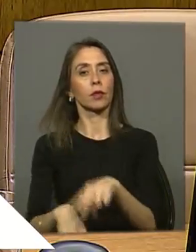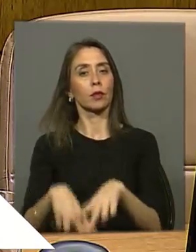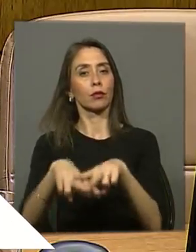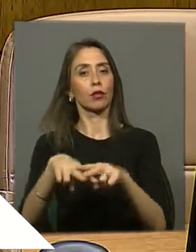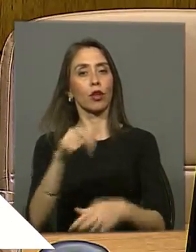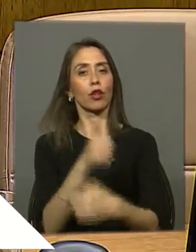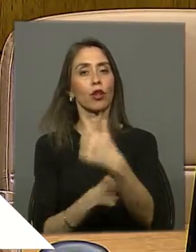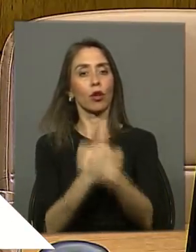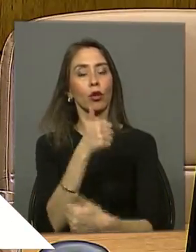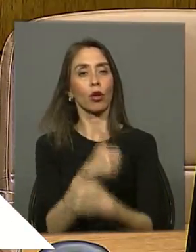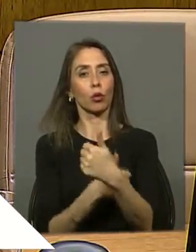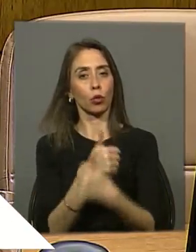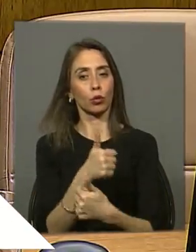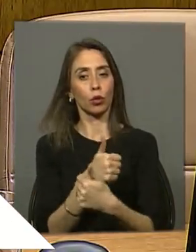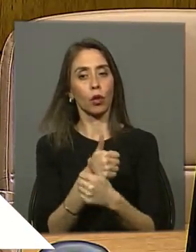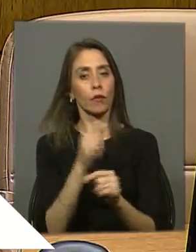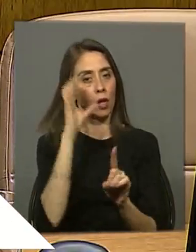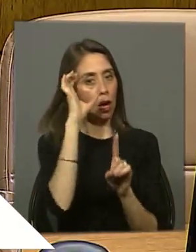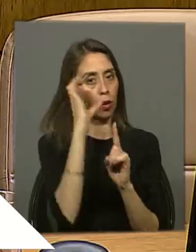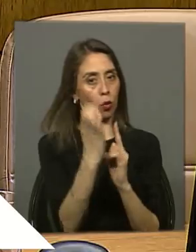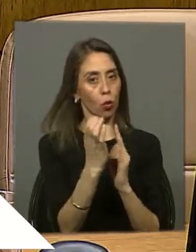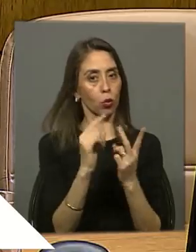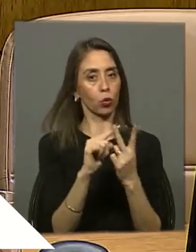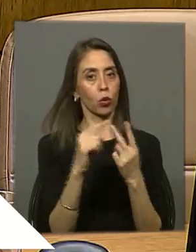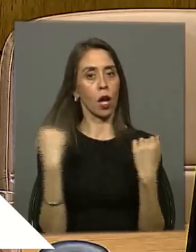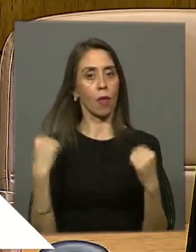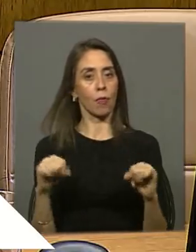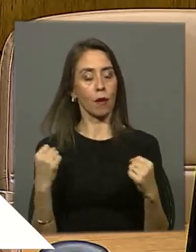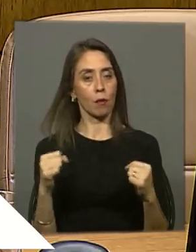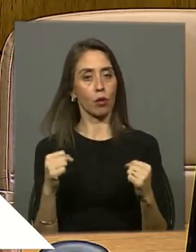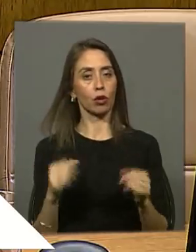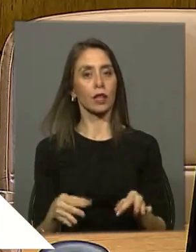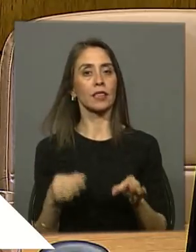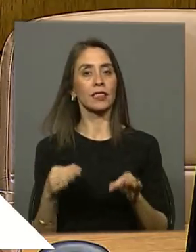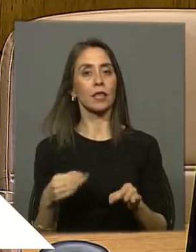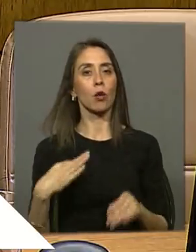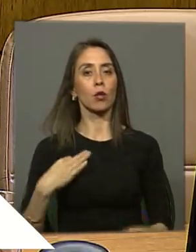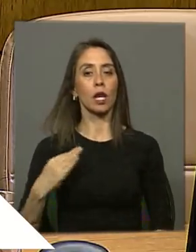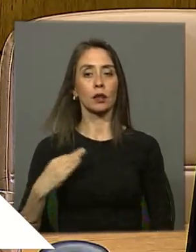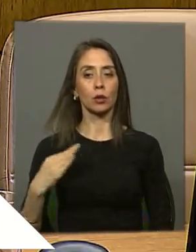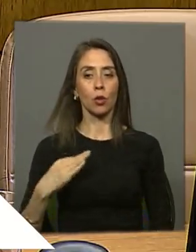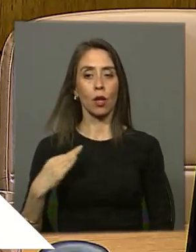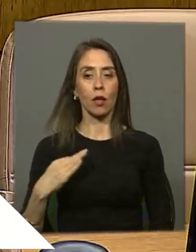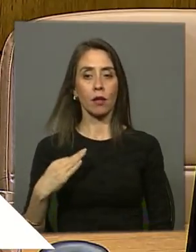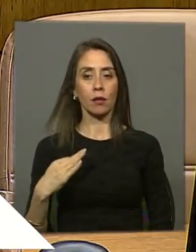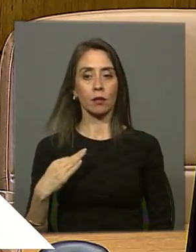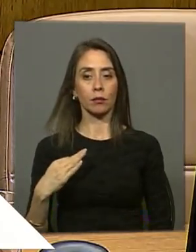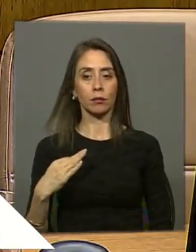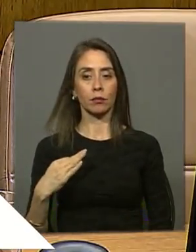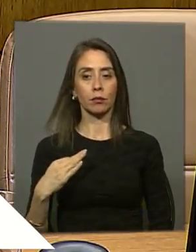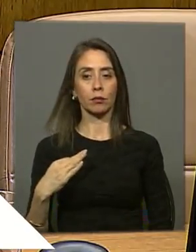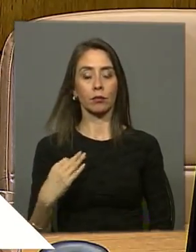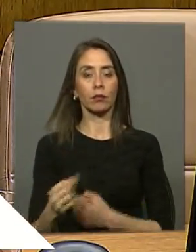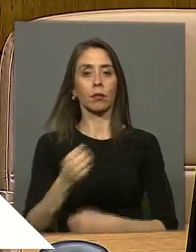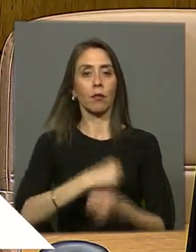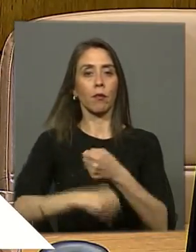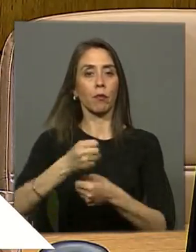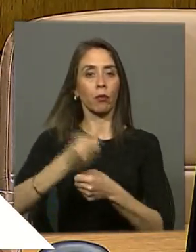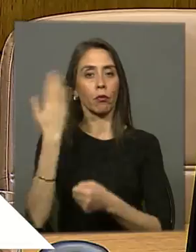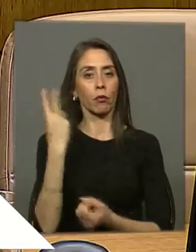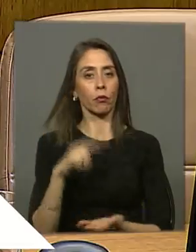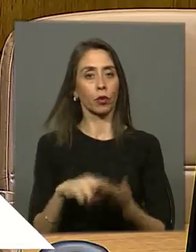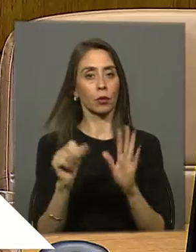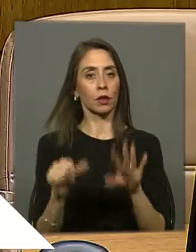concursables para cultura deporte y seguridad ciudadana año 2016